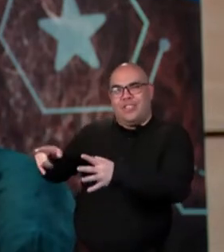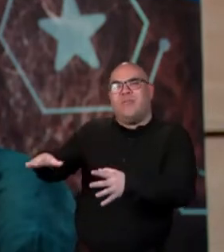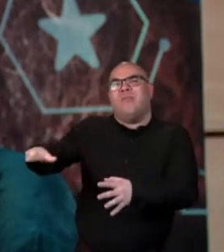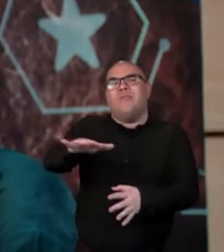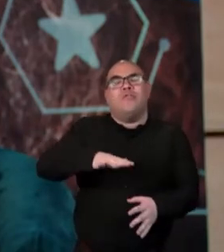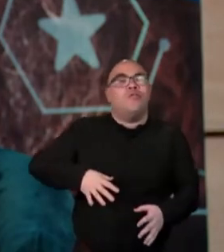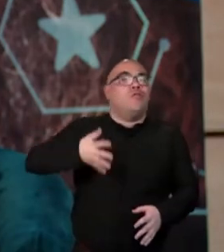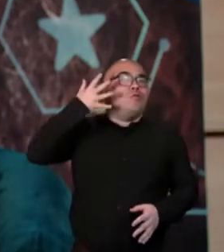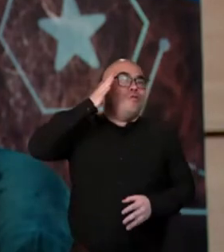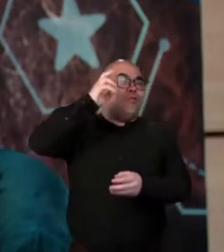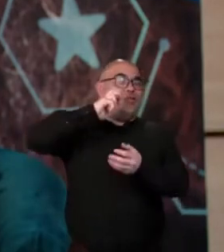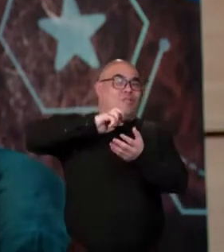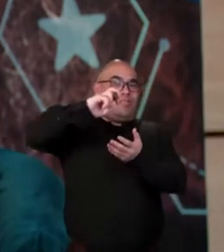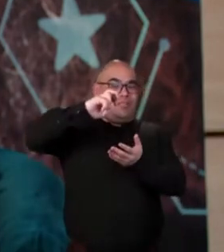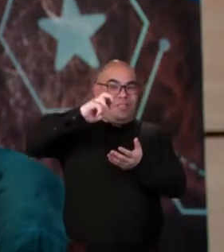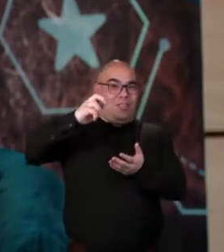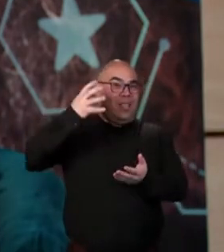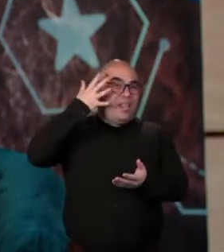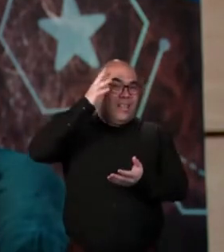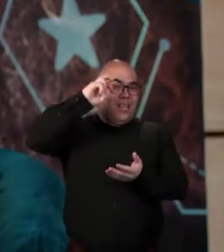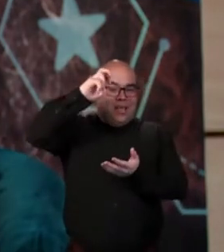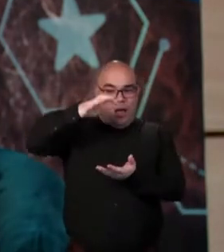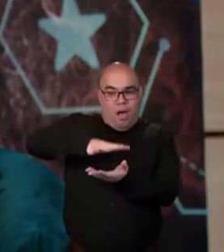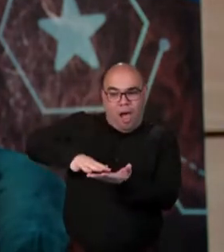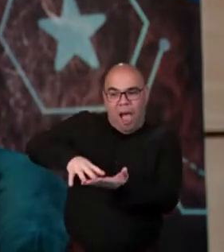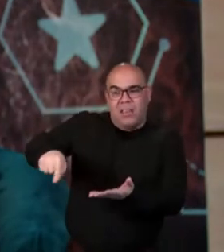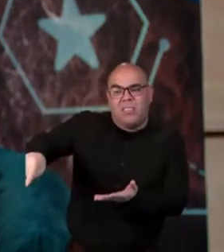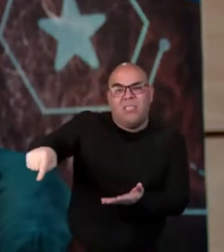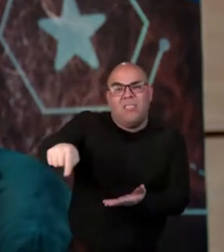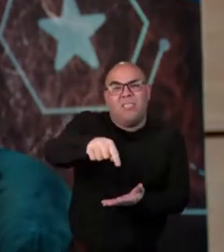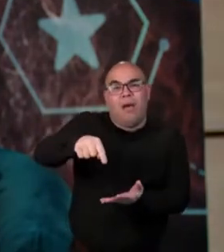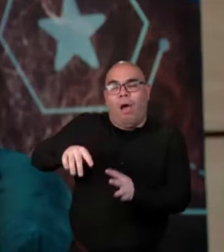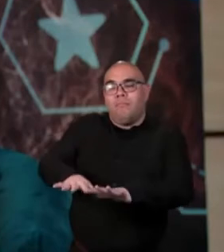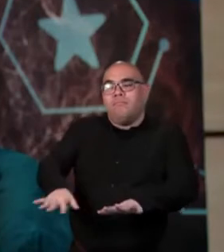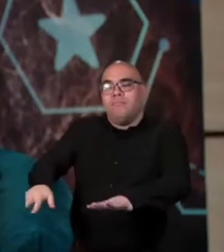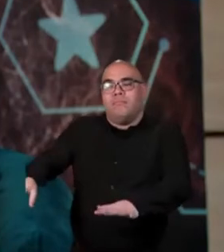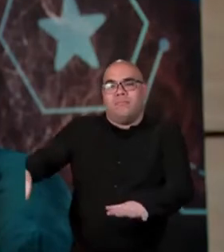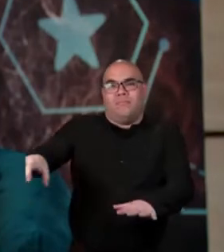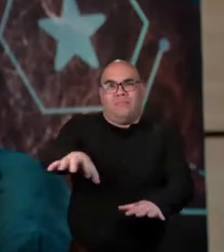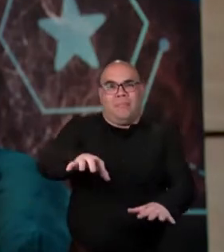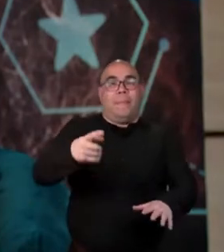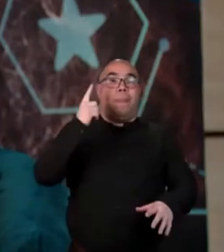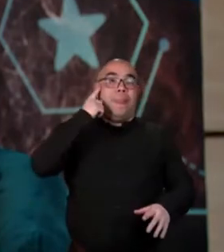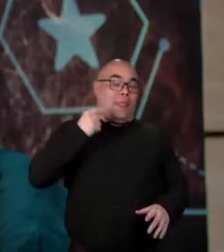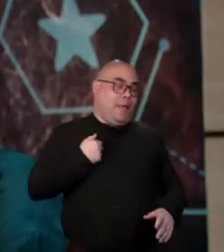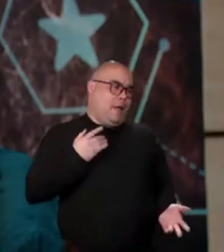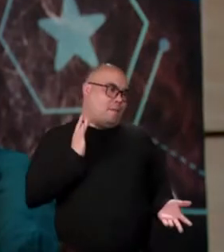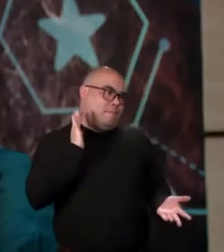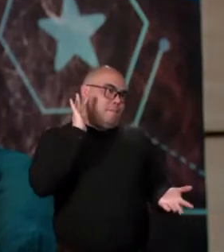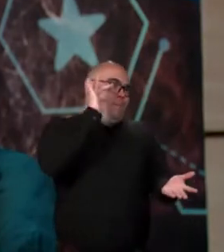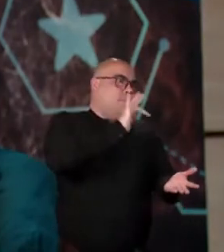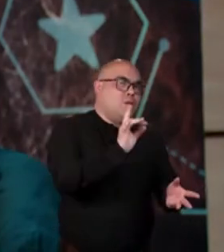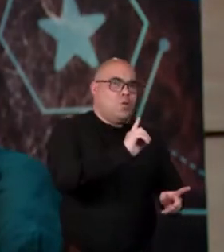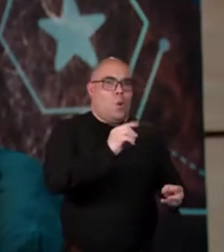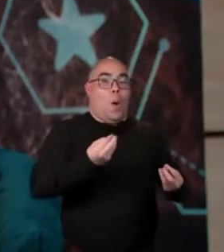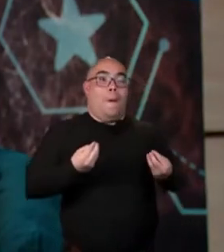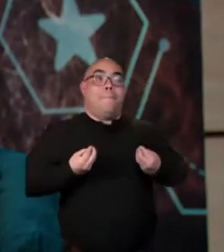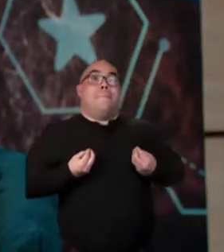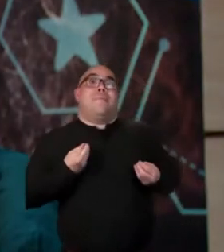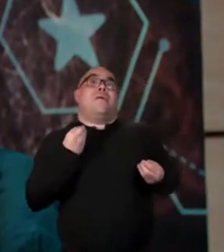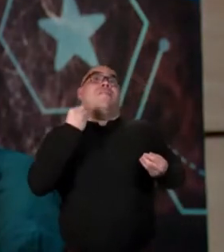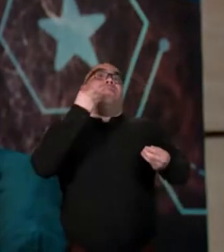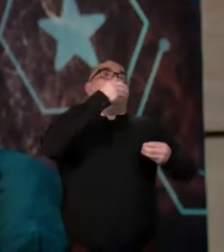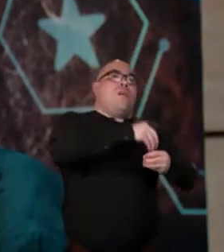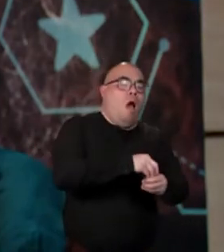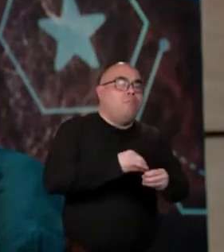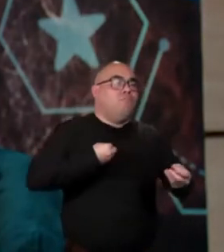mejores lugares para estar como dice el doctor jose leonardo el tener ir al campus como ir a vivir a convivir con